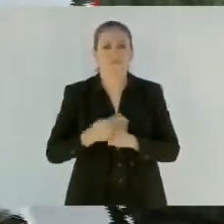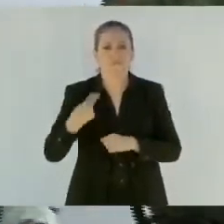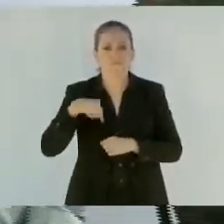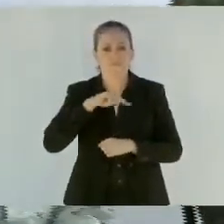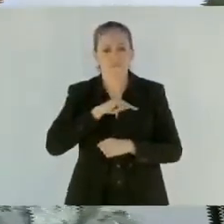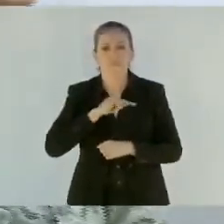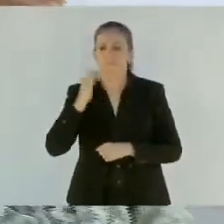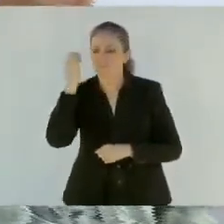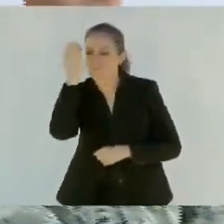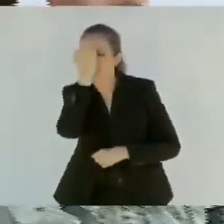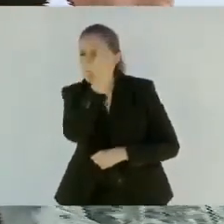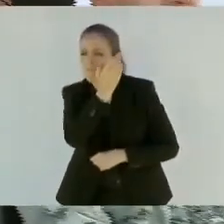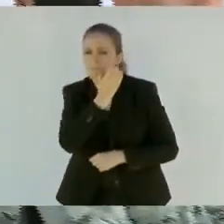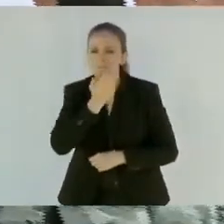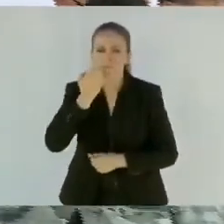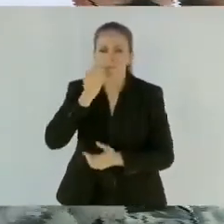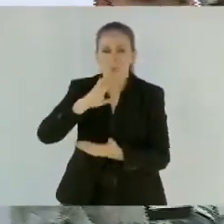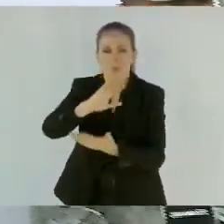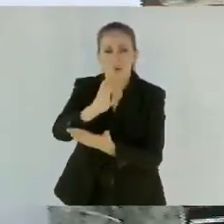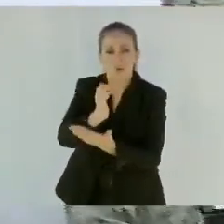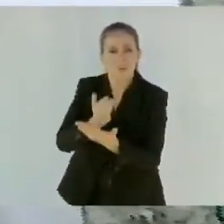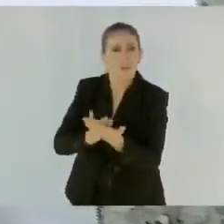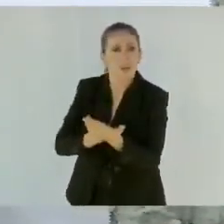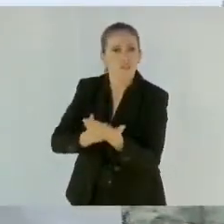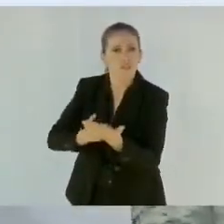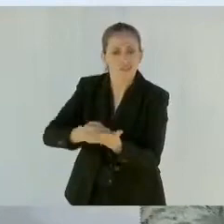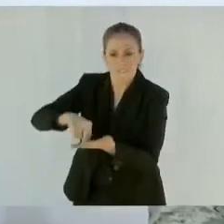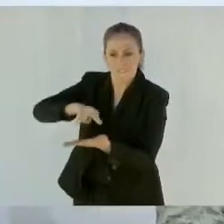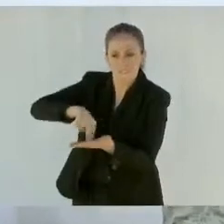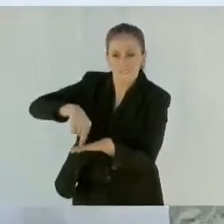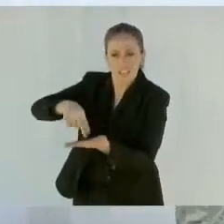firmaron porque se privatizaron